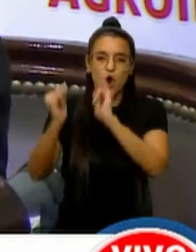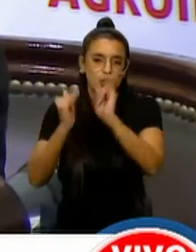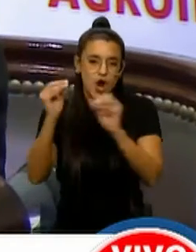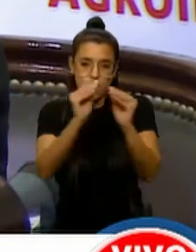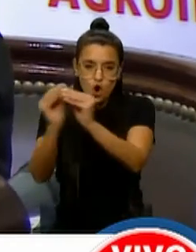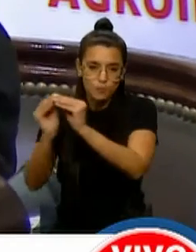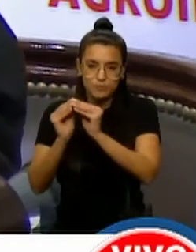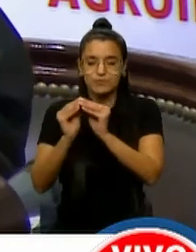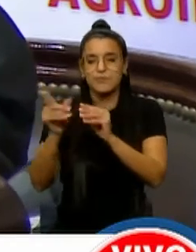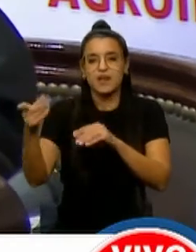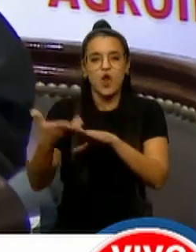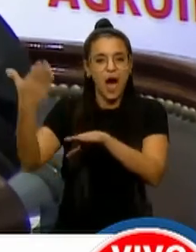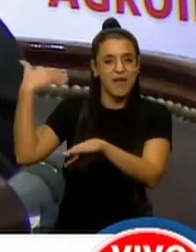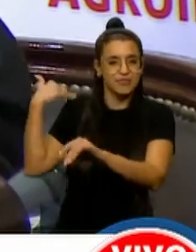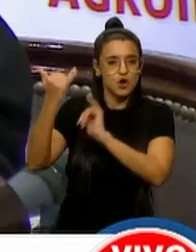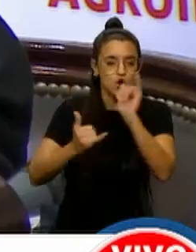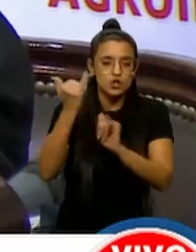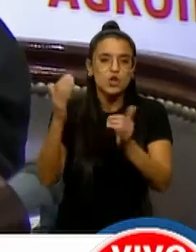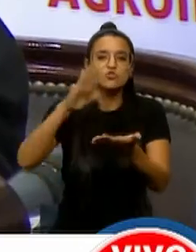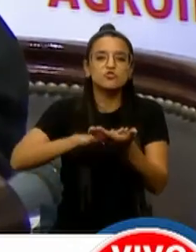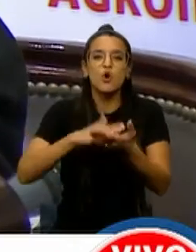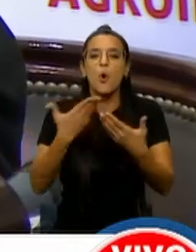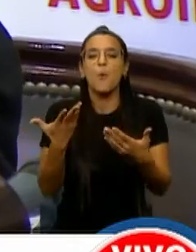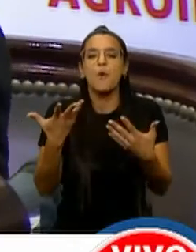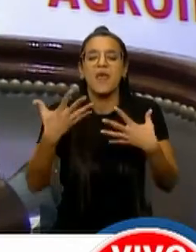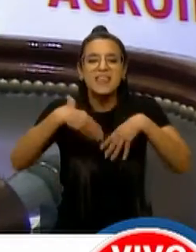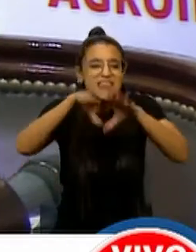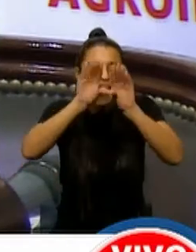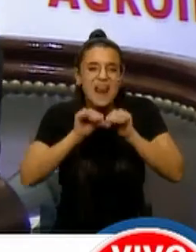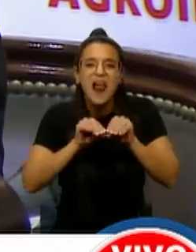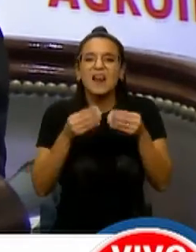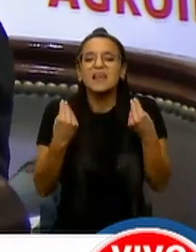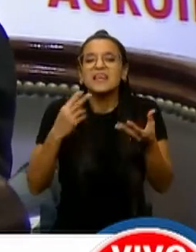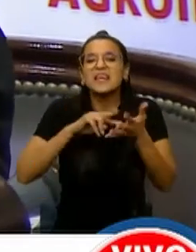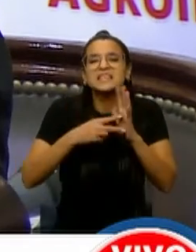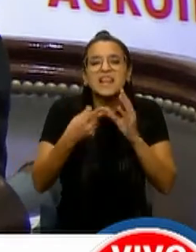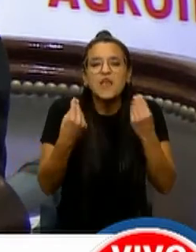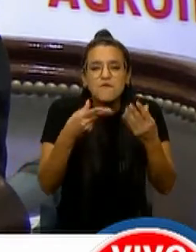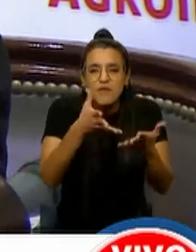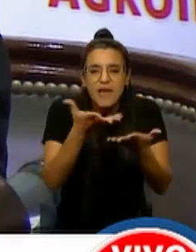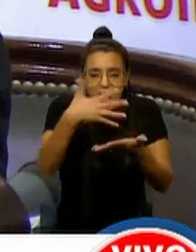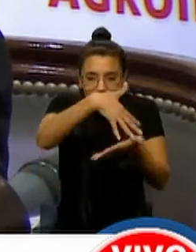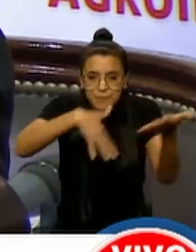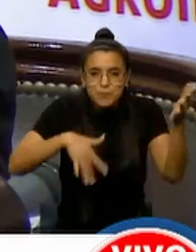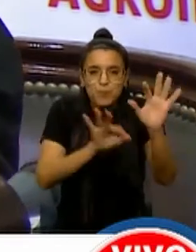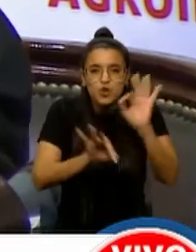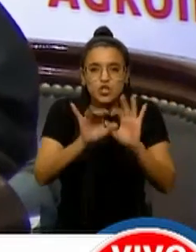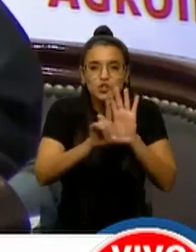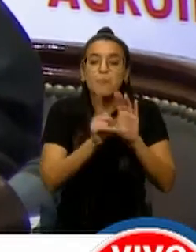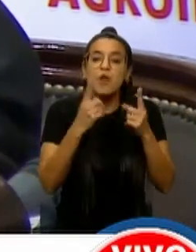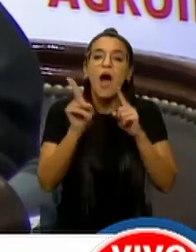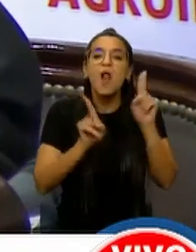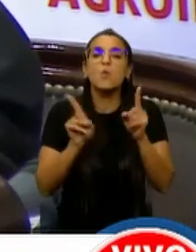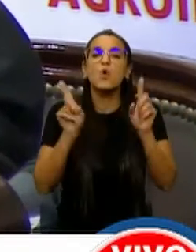colegas preopinantes el abordaje integral y lo que significa en toda su extensión, pero hay